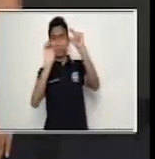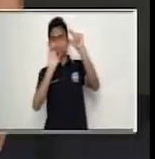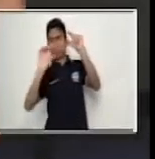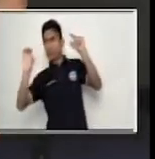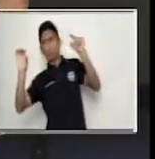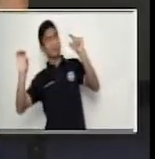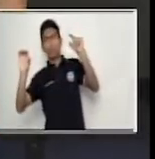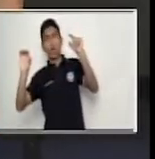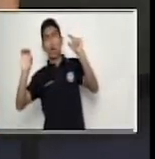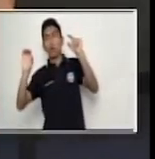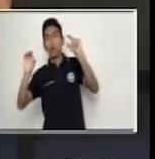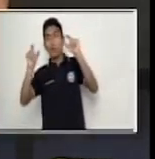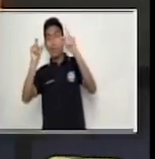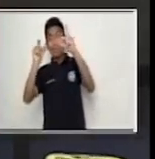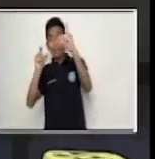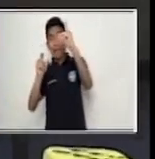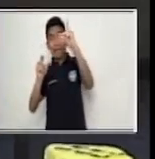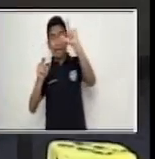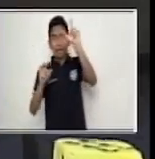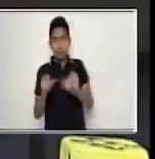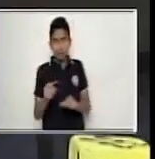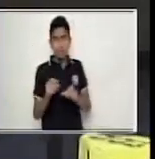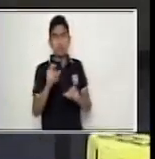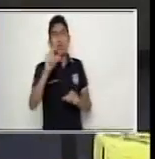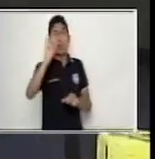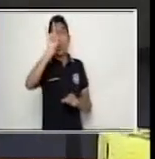será el número mayor,